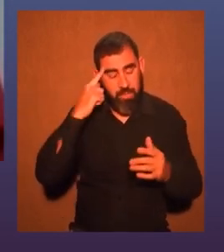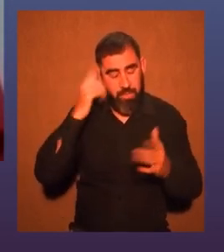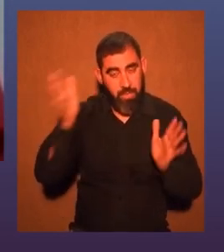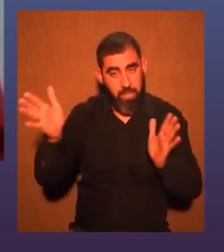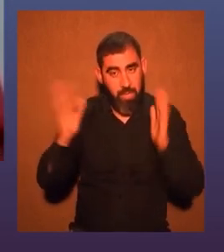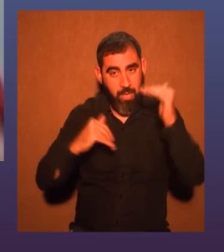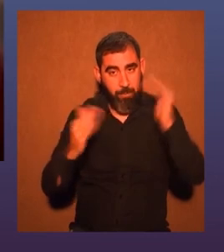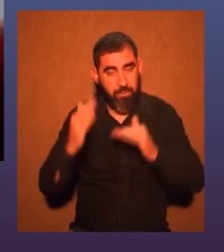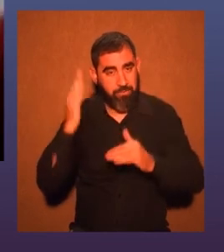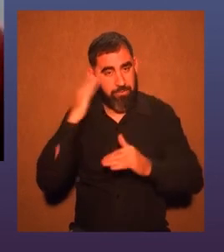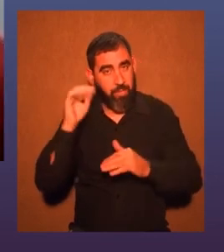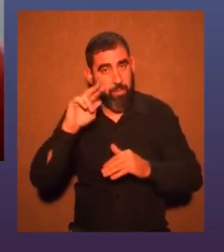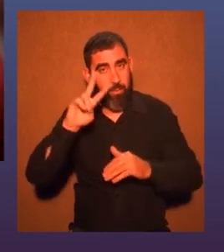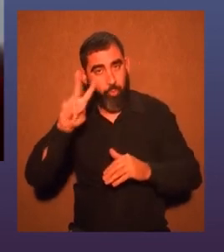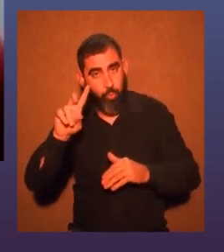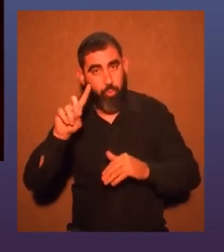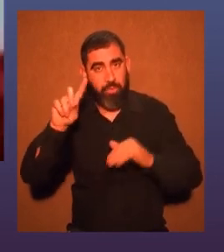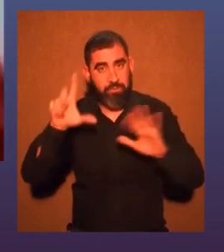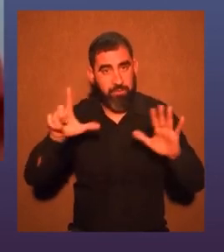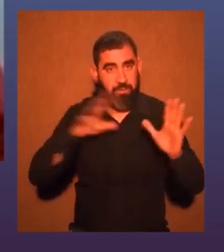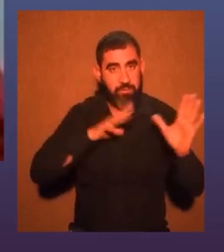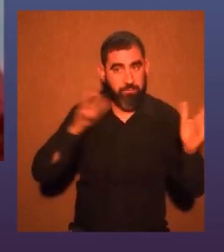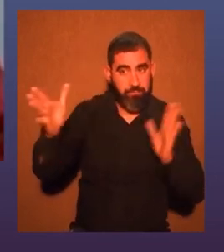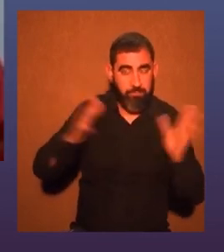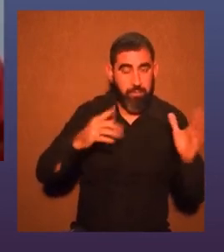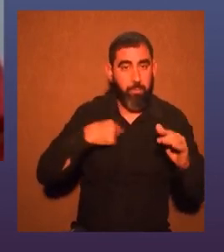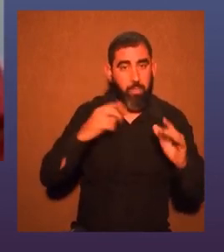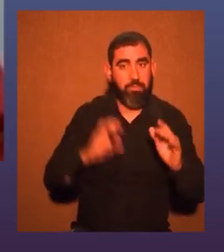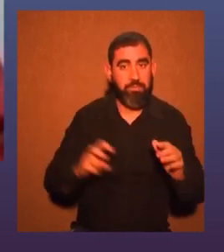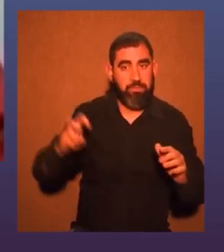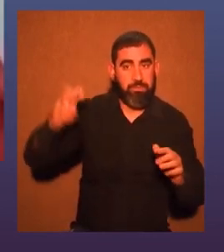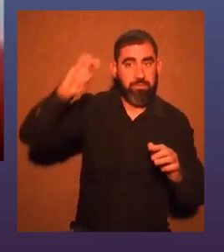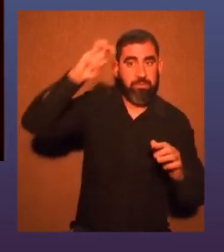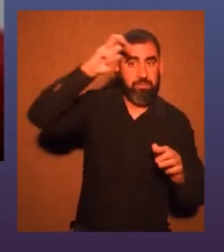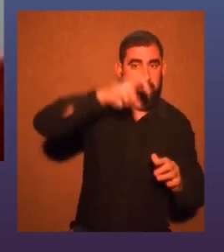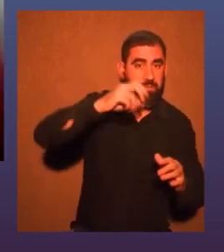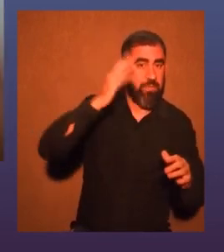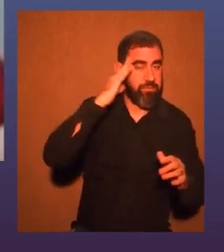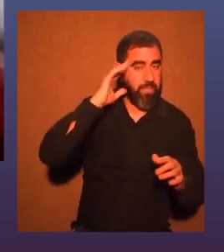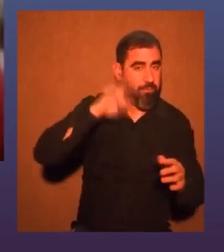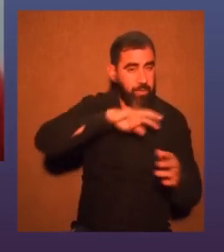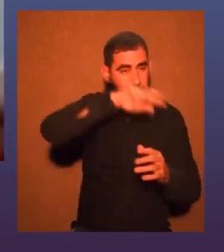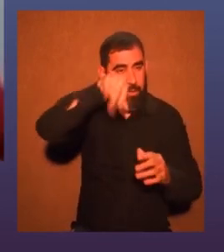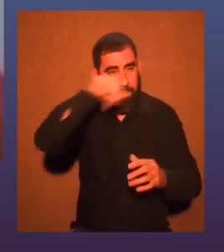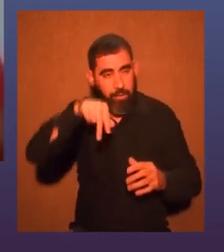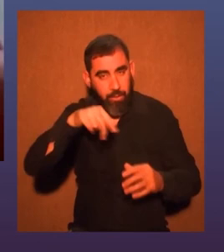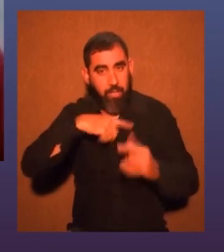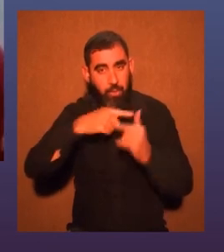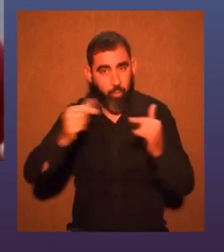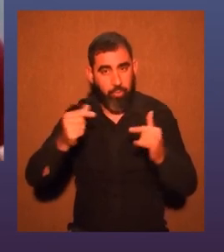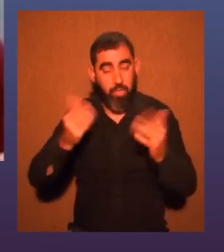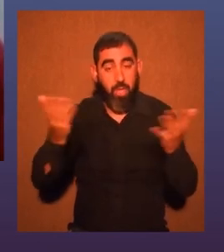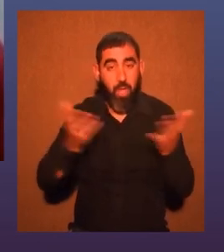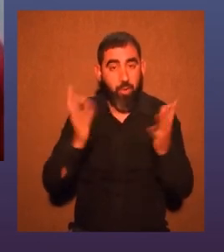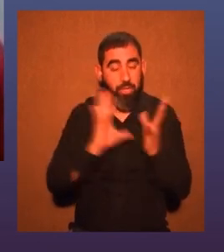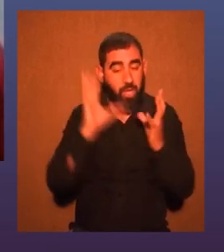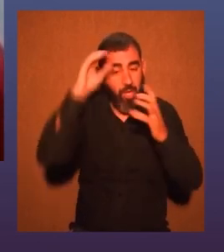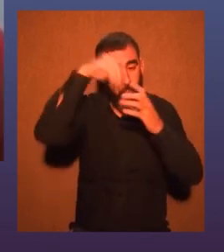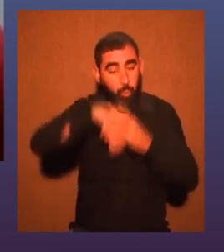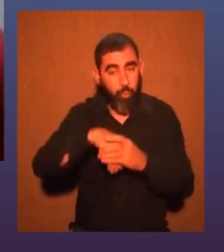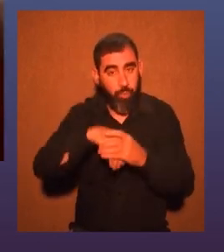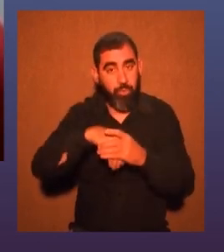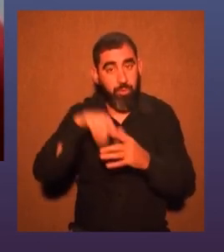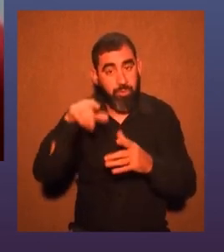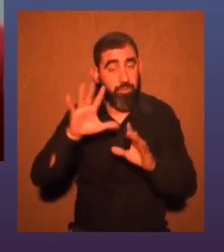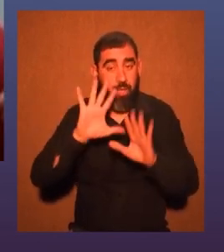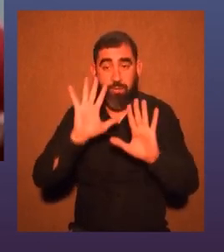hasta la 21 tal cosa, hasta la 17 tal otro, porque cuando salta fulanito, salta hasta acá, gira acá, recorre acá, eso es fantástico, eso son